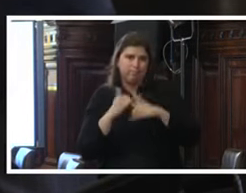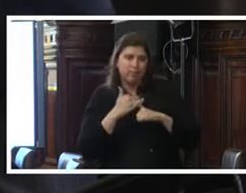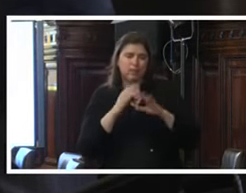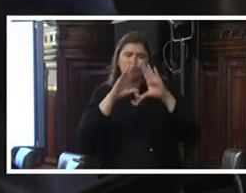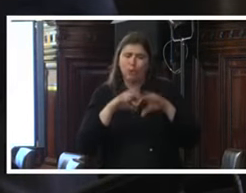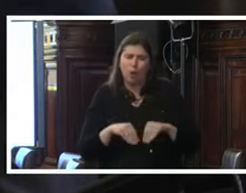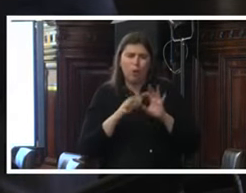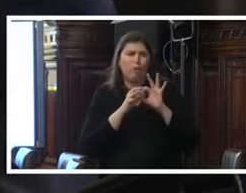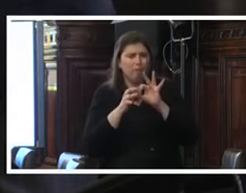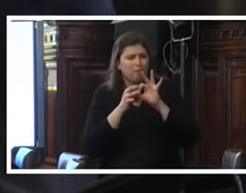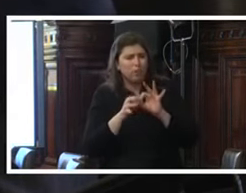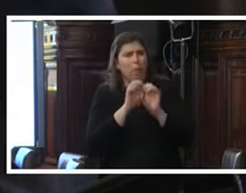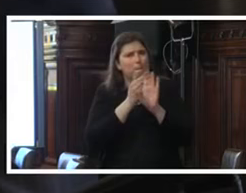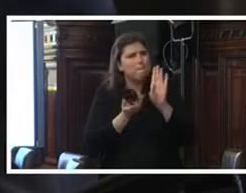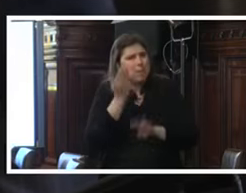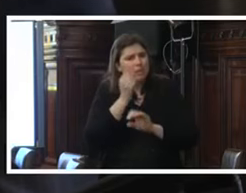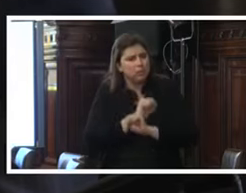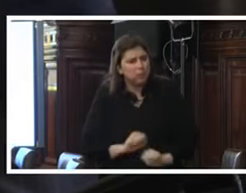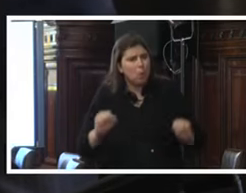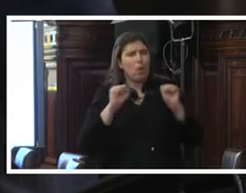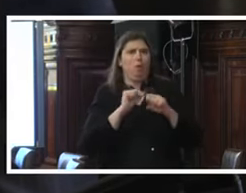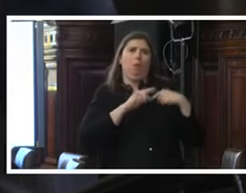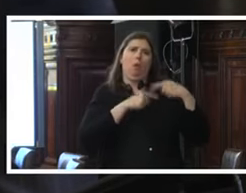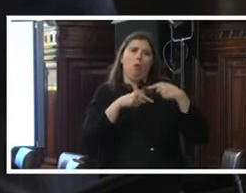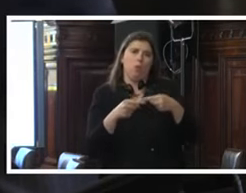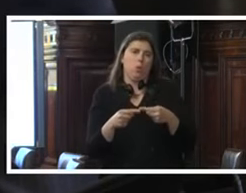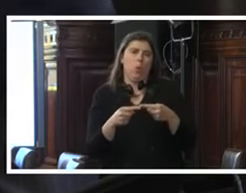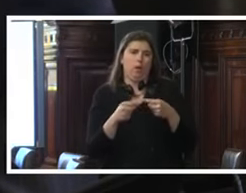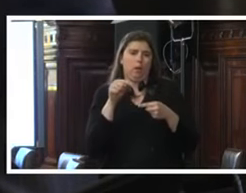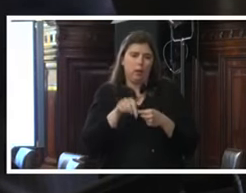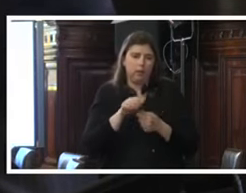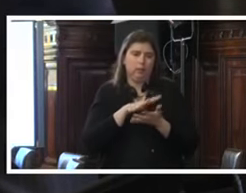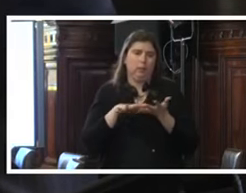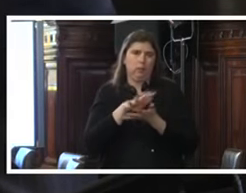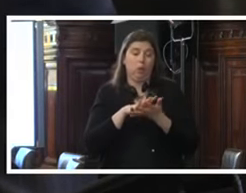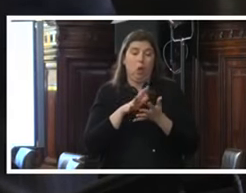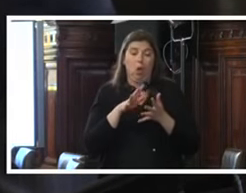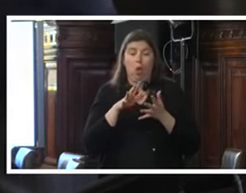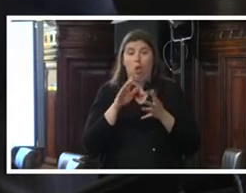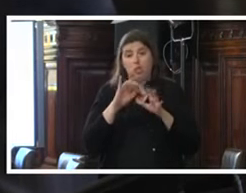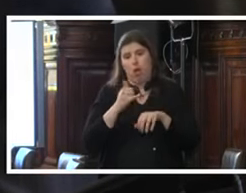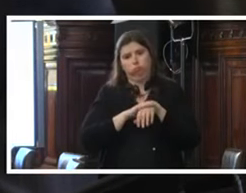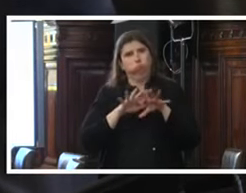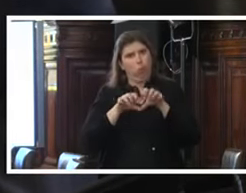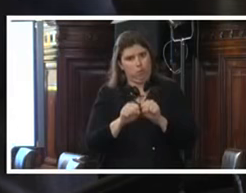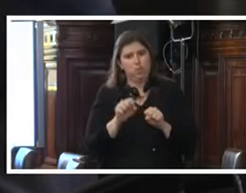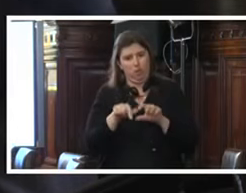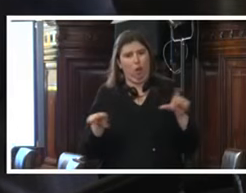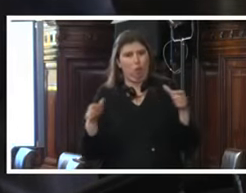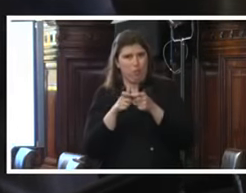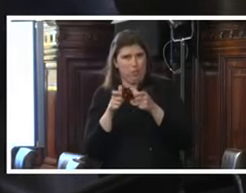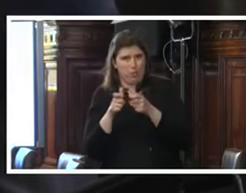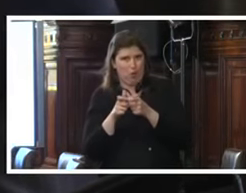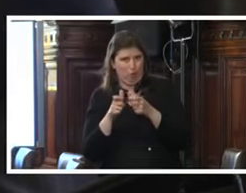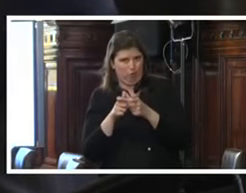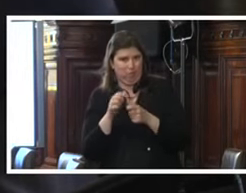posibles para seguir adelante en este terreno desde ya la comisión está comprometida en ello pero necesitamos